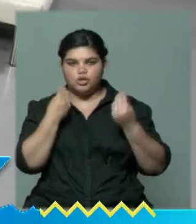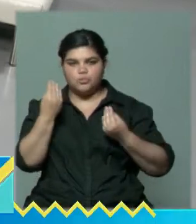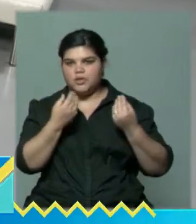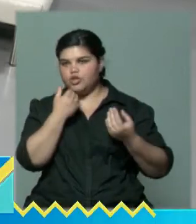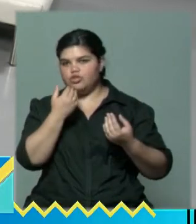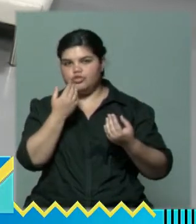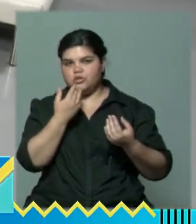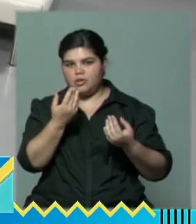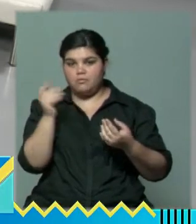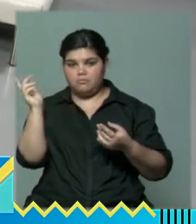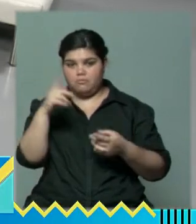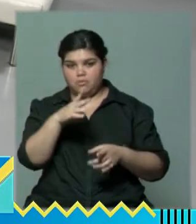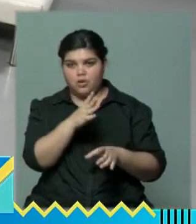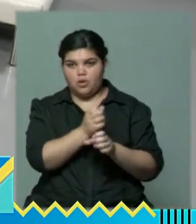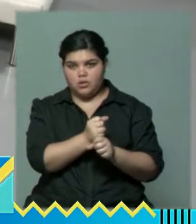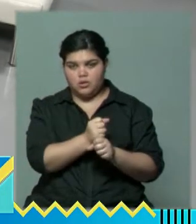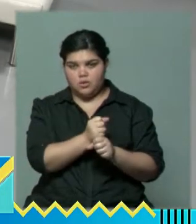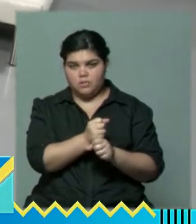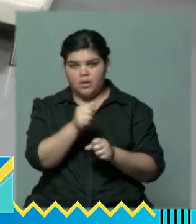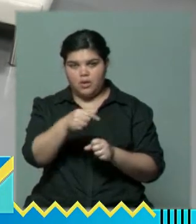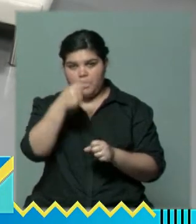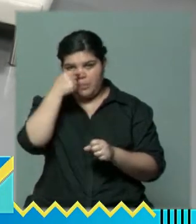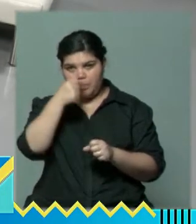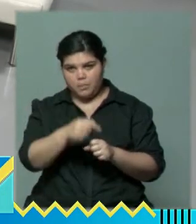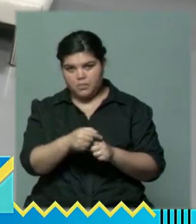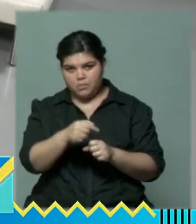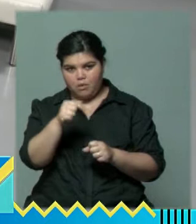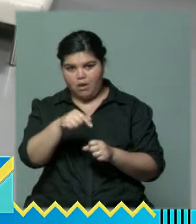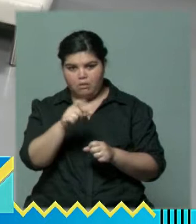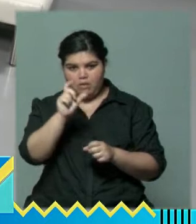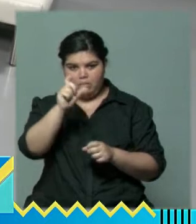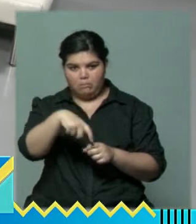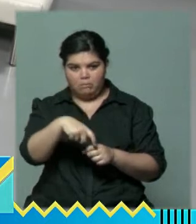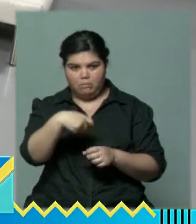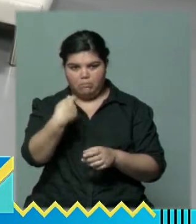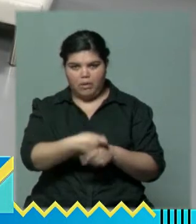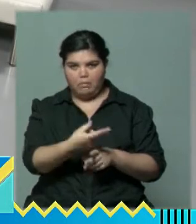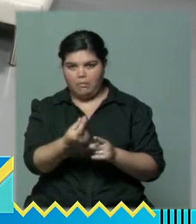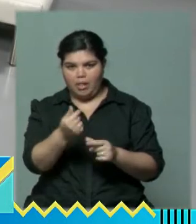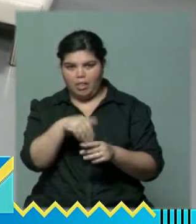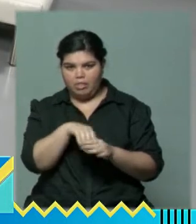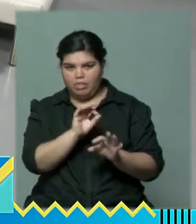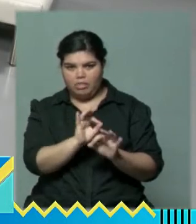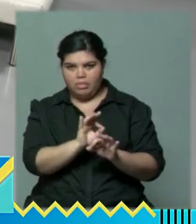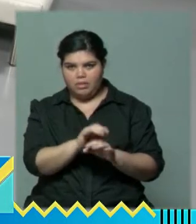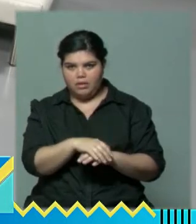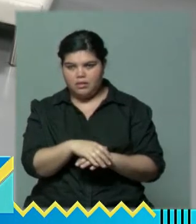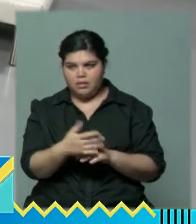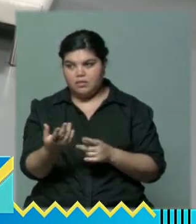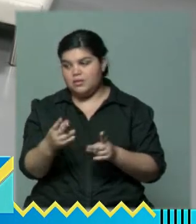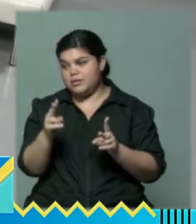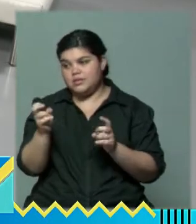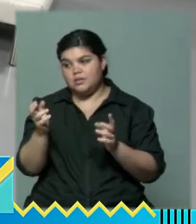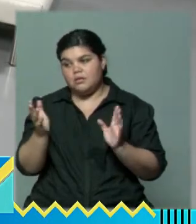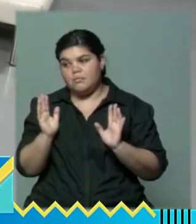volver. Me vine en colectivo, ¿viste? Cuando pagás y te queda el último pasaje, bueno, me quedé sin nada. Bueno, en verdad te quería pedir un favor. ¿Qué tema, no? Bueno, habría que